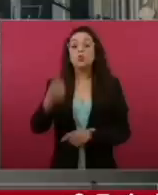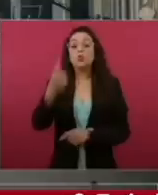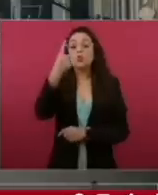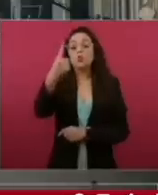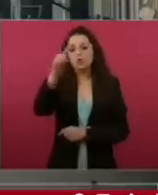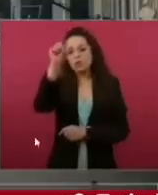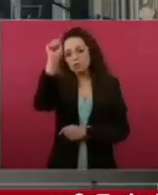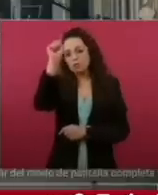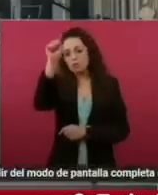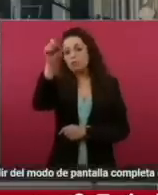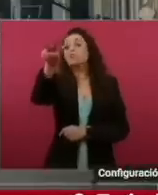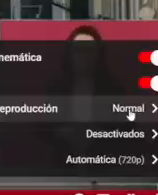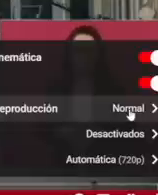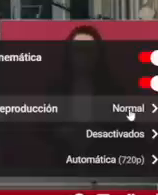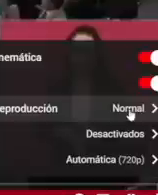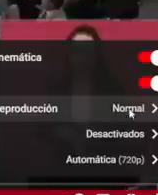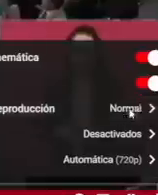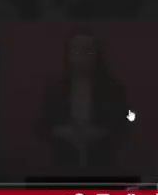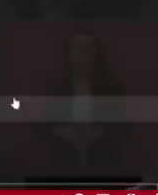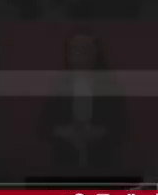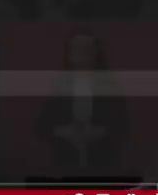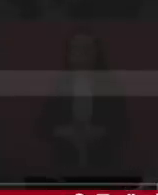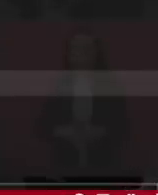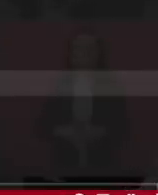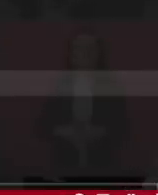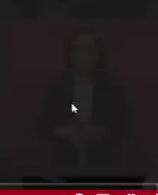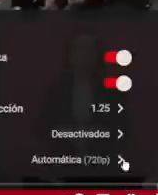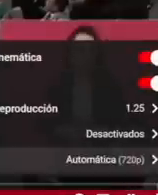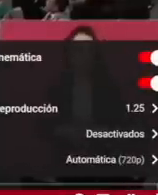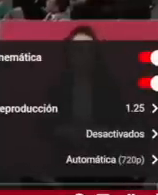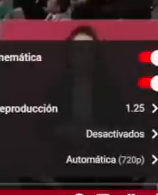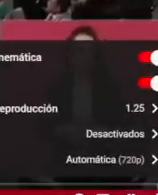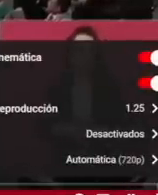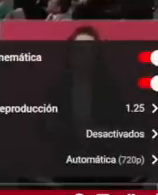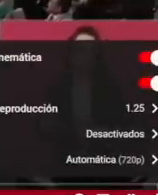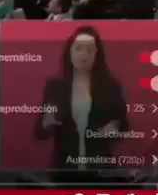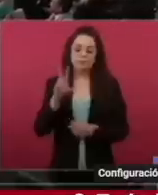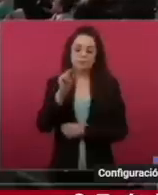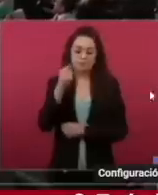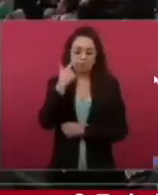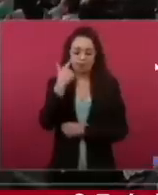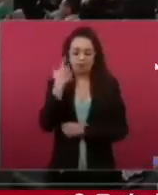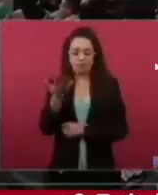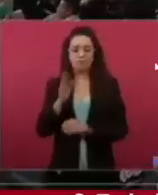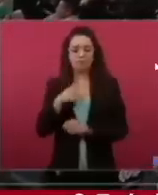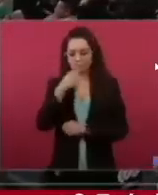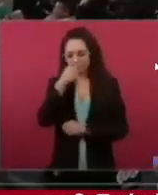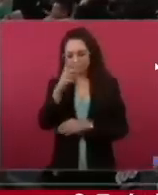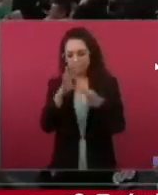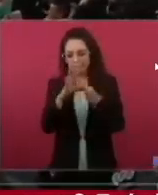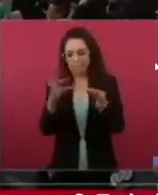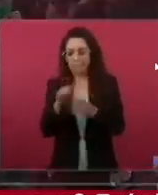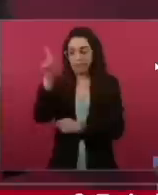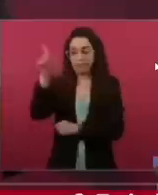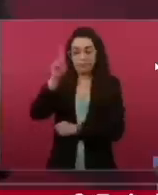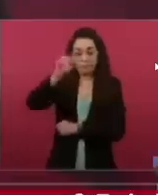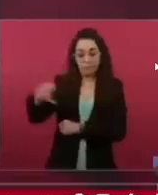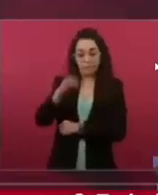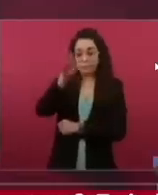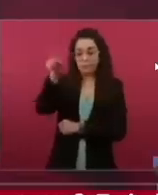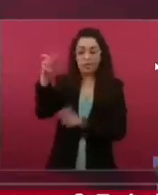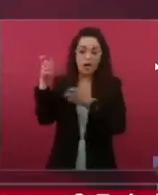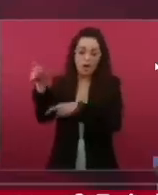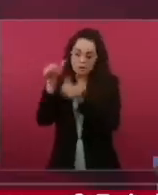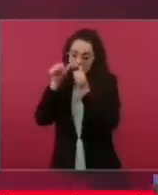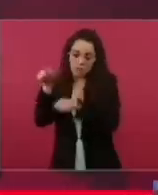Obrador. Ustedes dos. No, mire, es un proceso que se está atendiendo en el Poder Judicial. Yo lo que